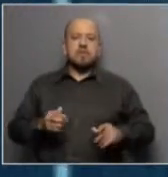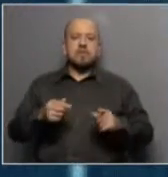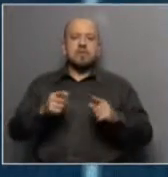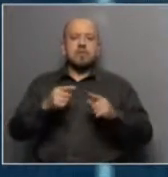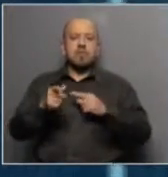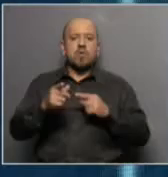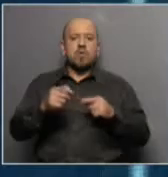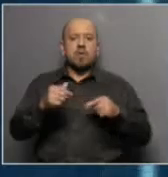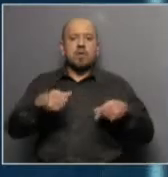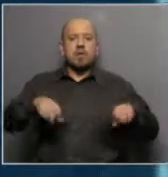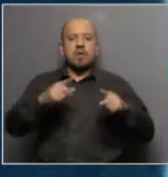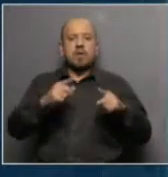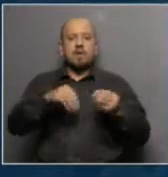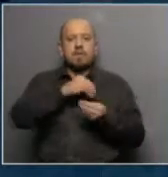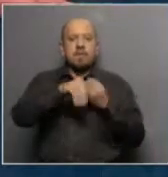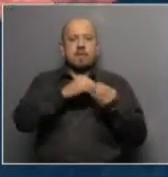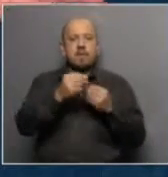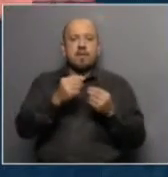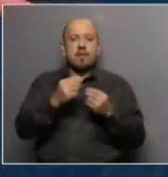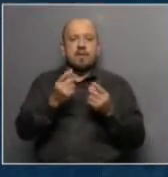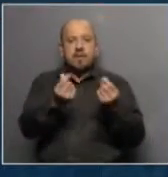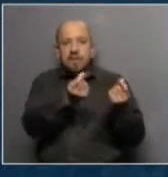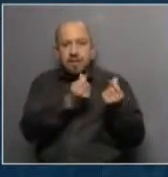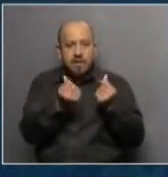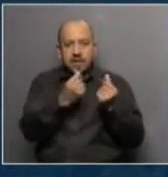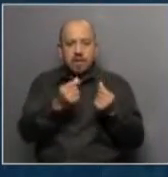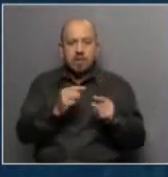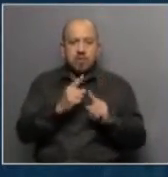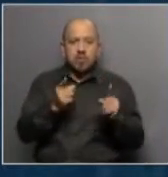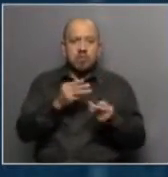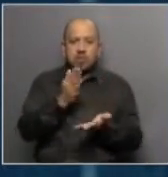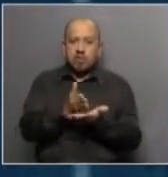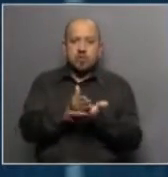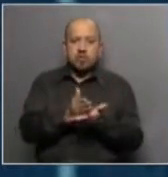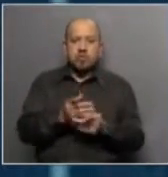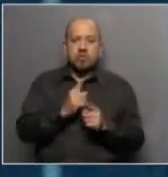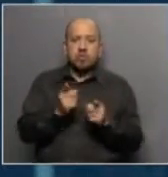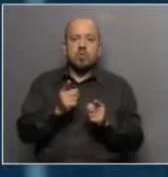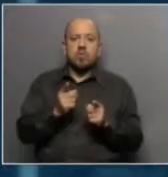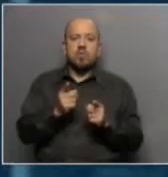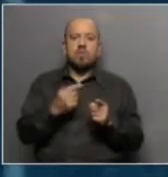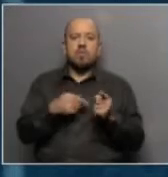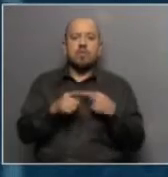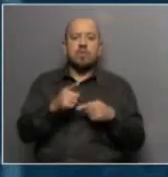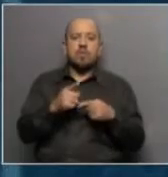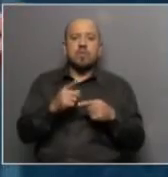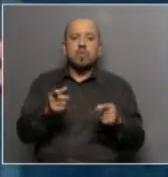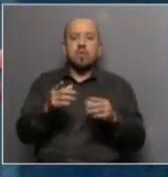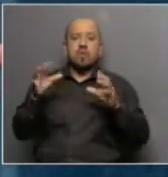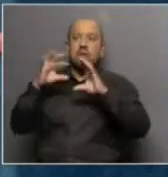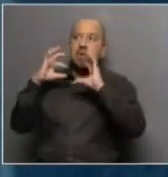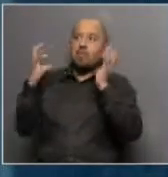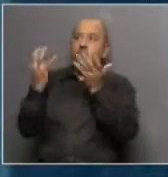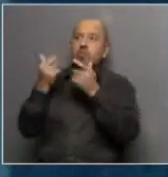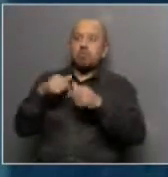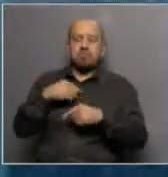familia adinerada a tener lo que tiene. No es así. Lo que pasa es que, como decía Galeano, el mundo está patas para